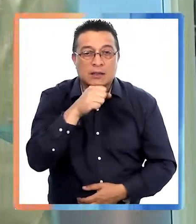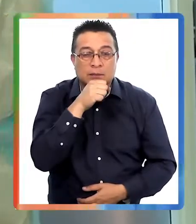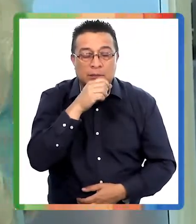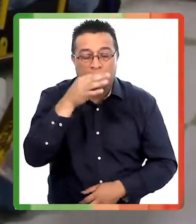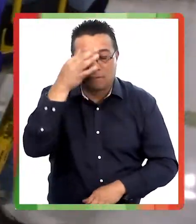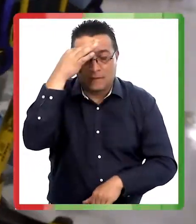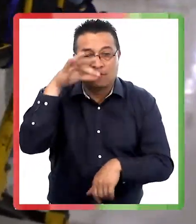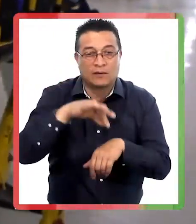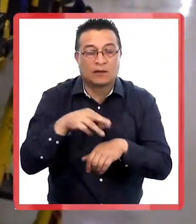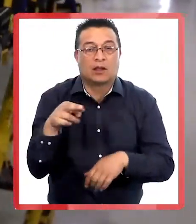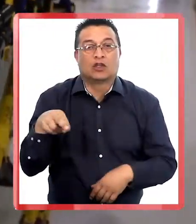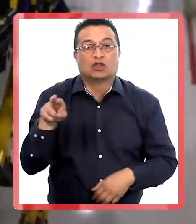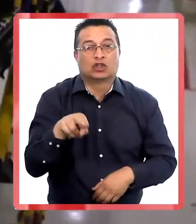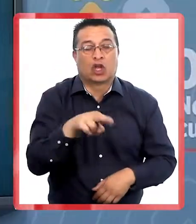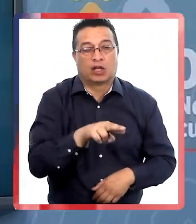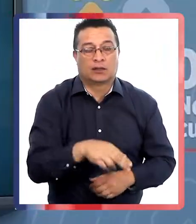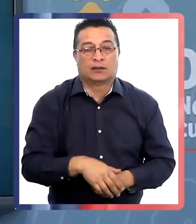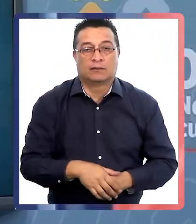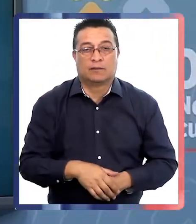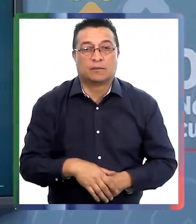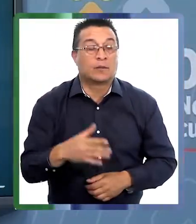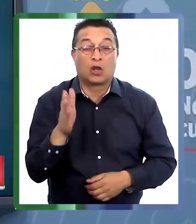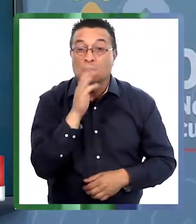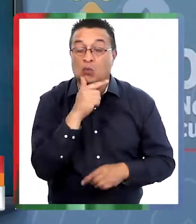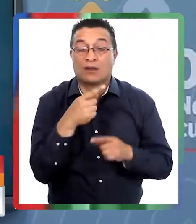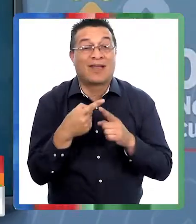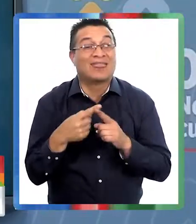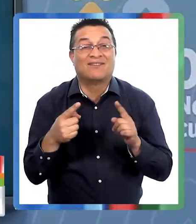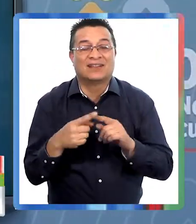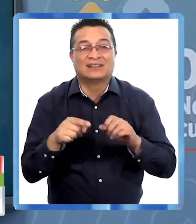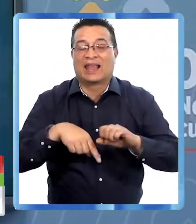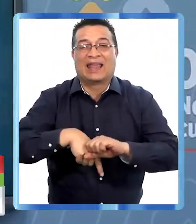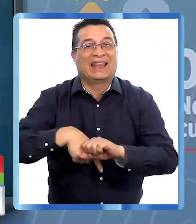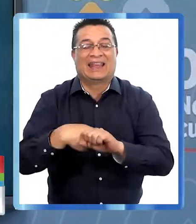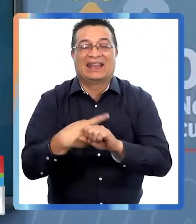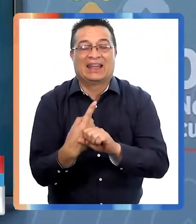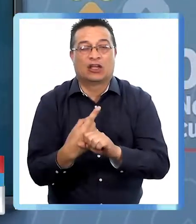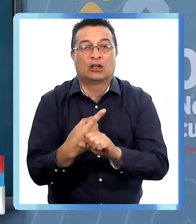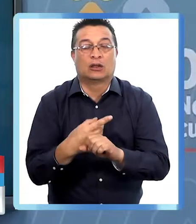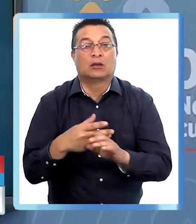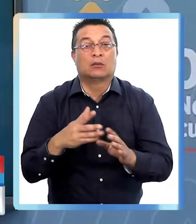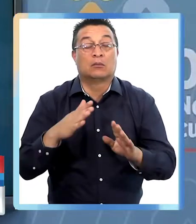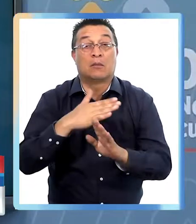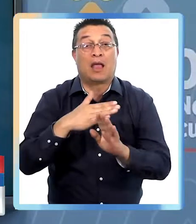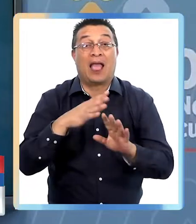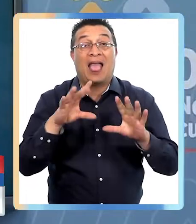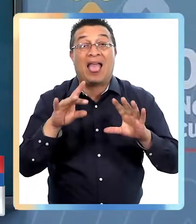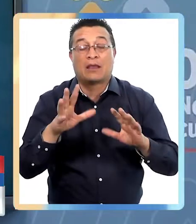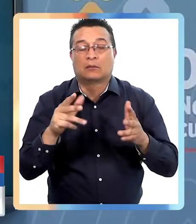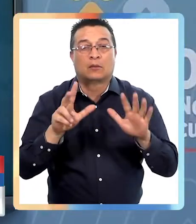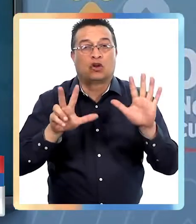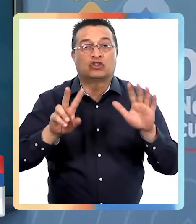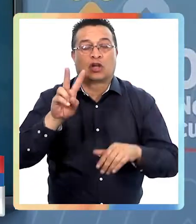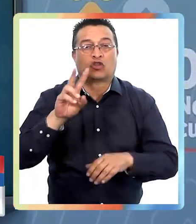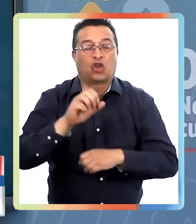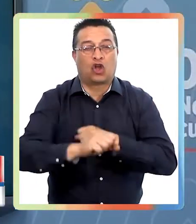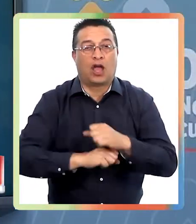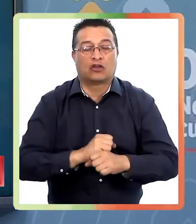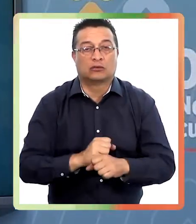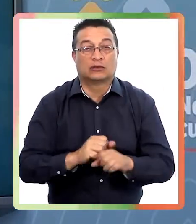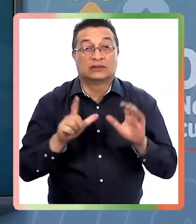tienen enfermedades crónicas. No hay diferencias en cuanto a género. La mediana de edad es de 82 años.